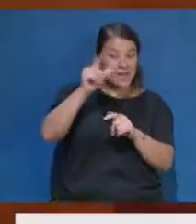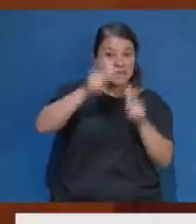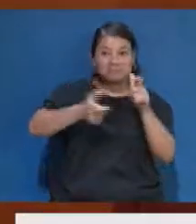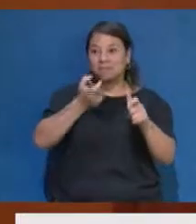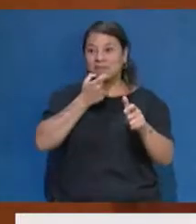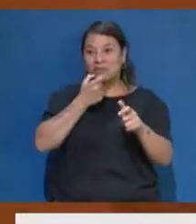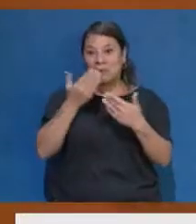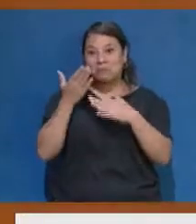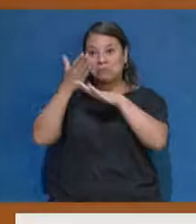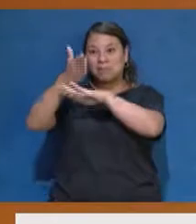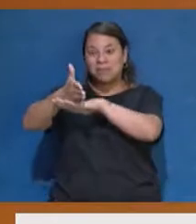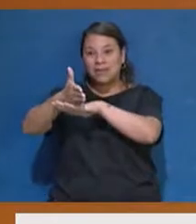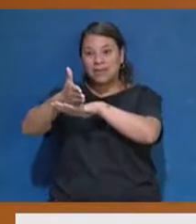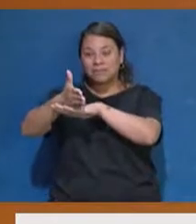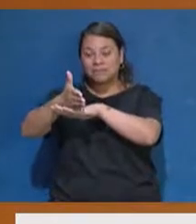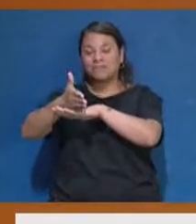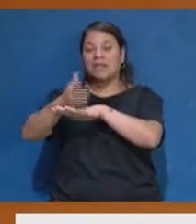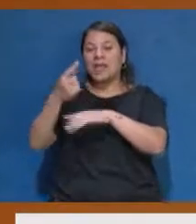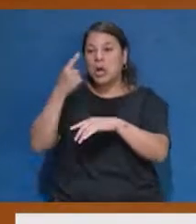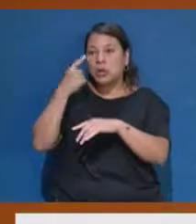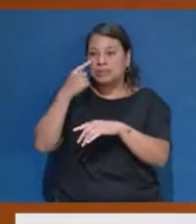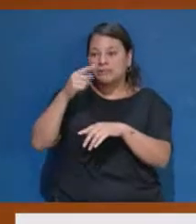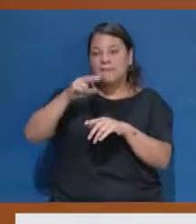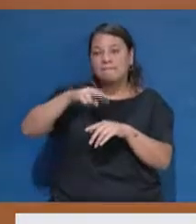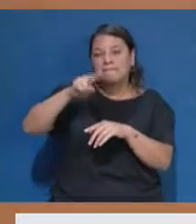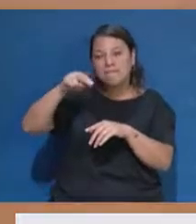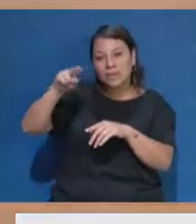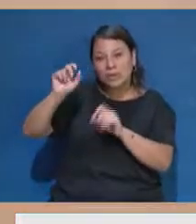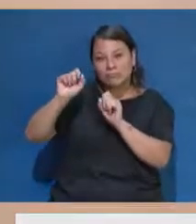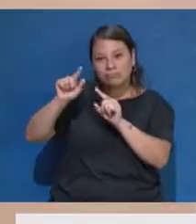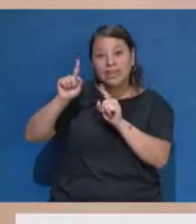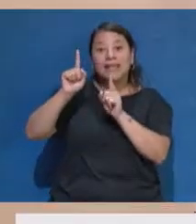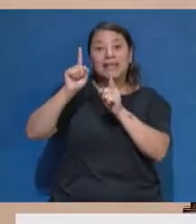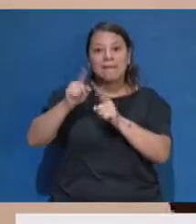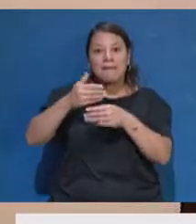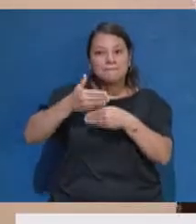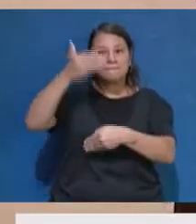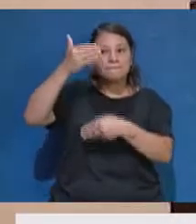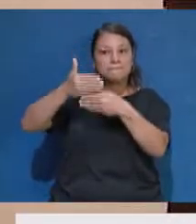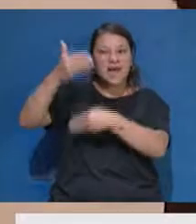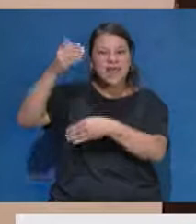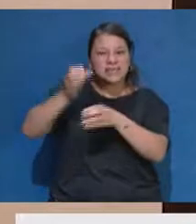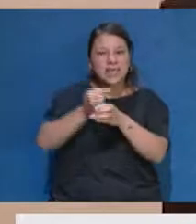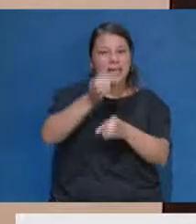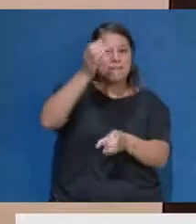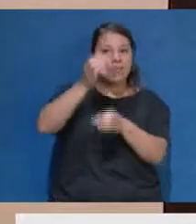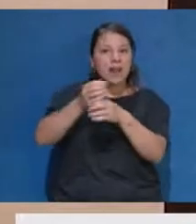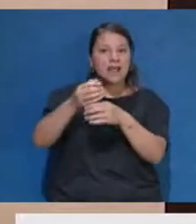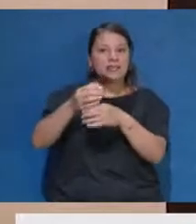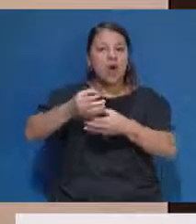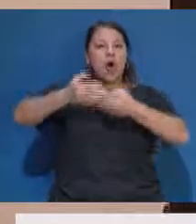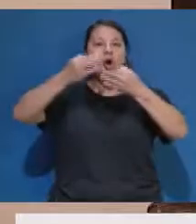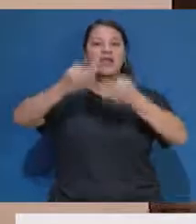podrán redescubrir el museo con parte de su colección, pero además con las paredes y los murales originales